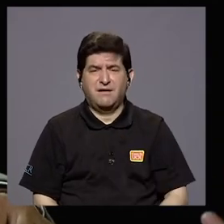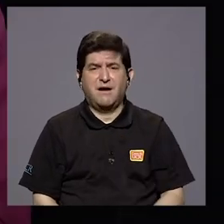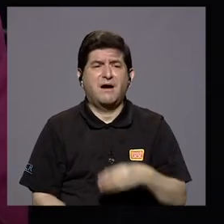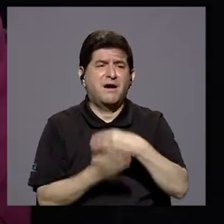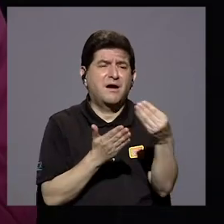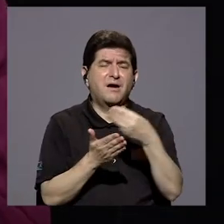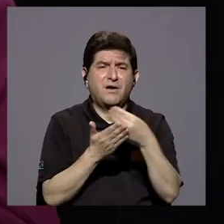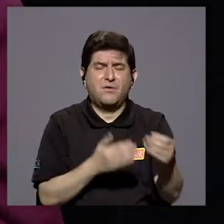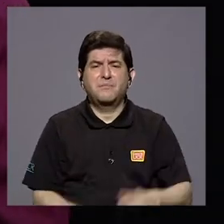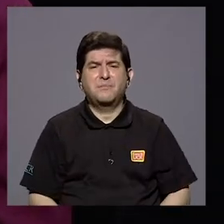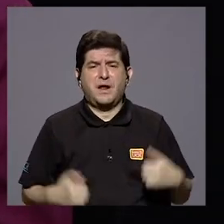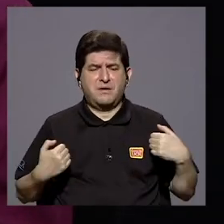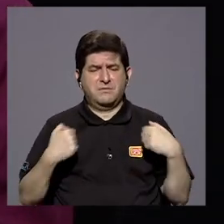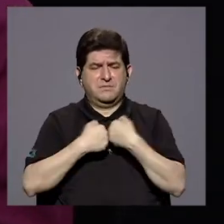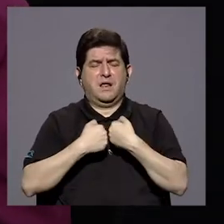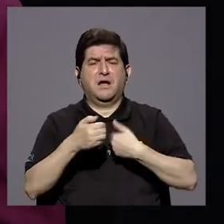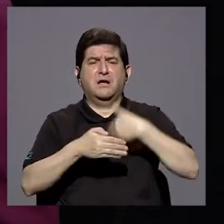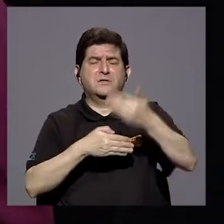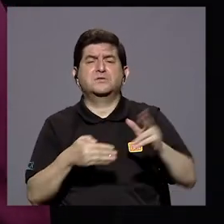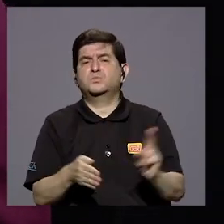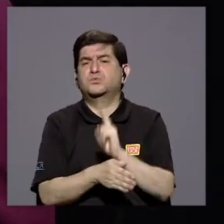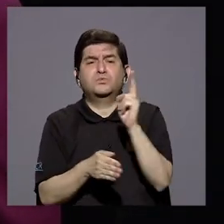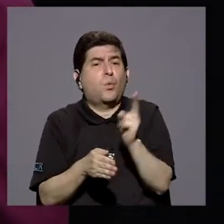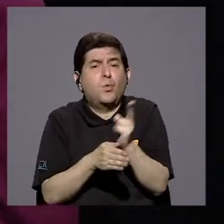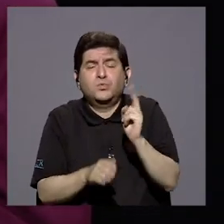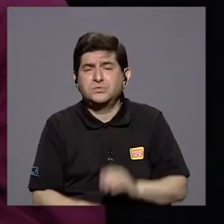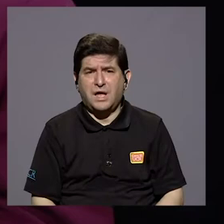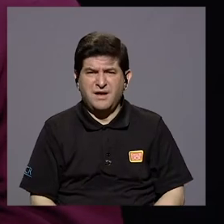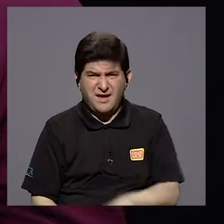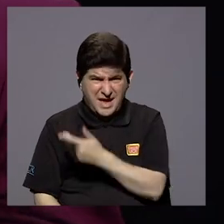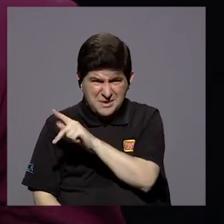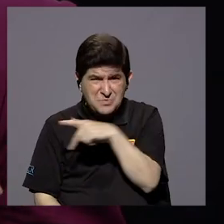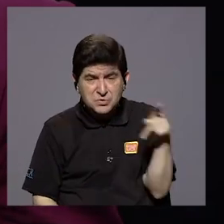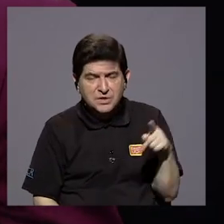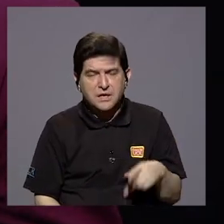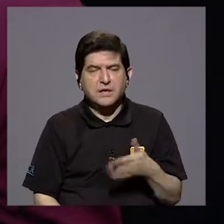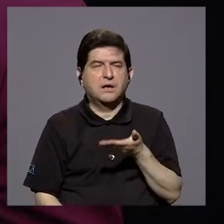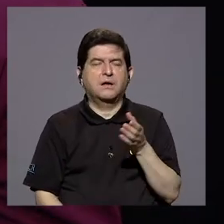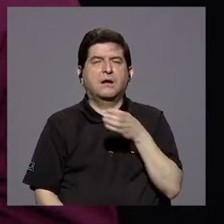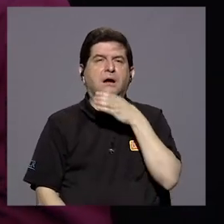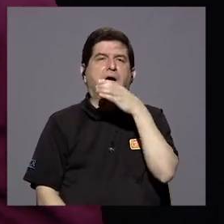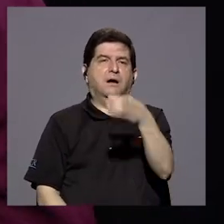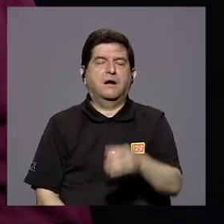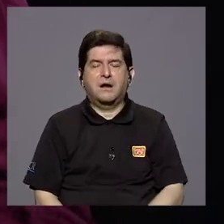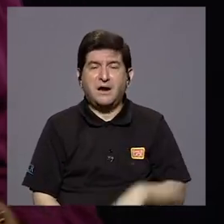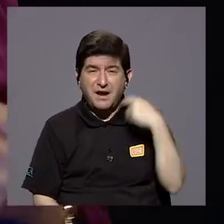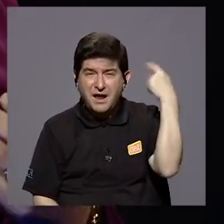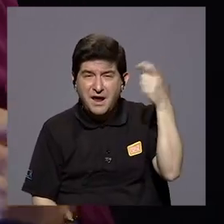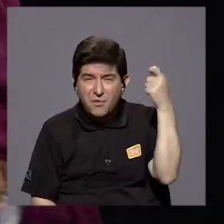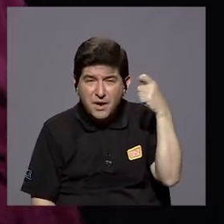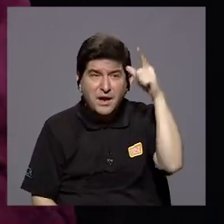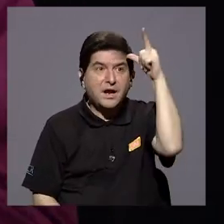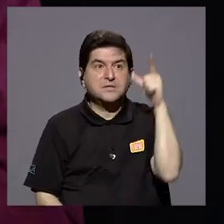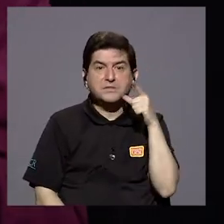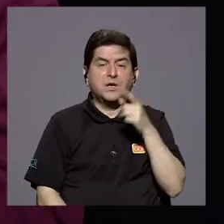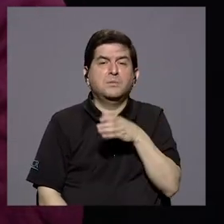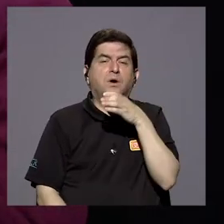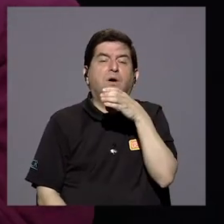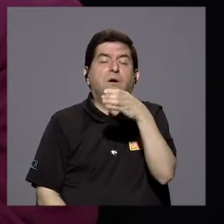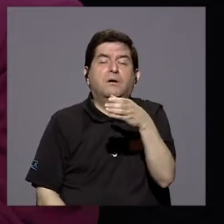que comprar muchos vestidos enteros que después no pueden usar, porque en Punta Arenas calor, En Guanacaste, Caloría.